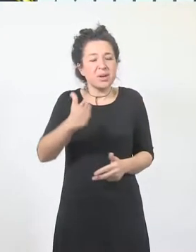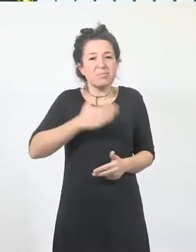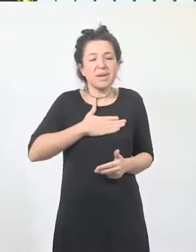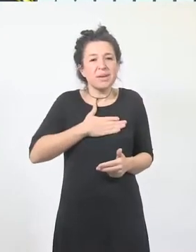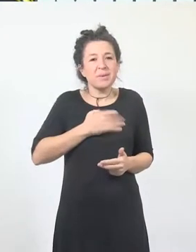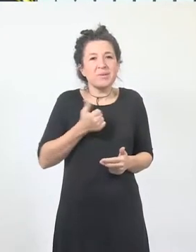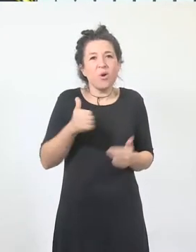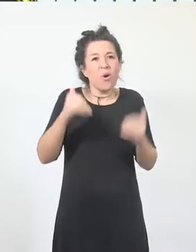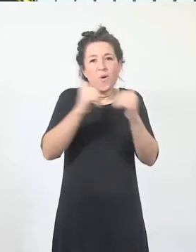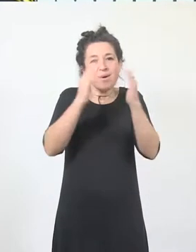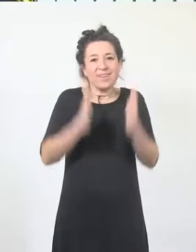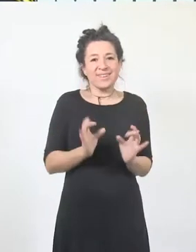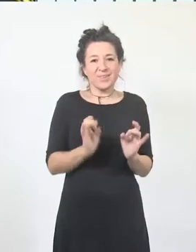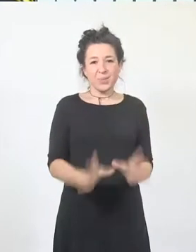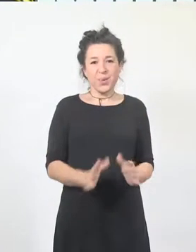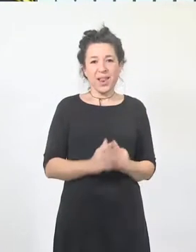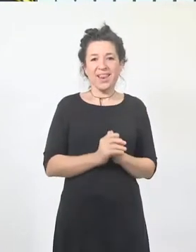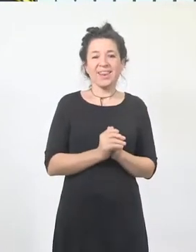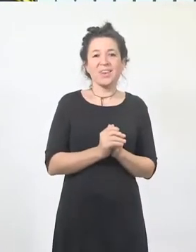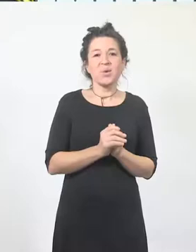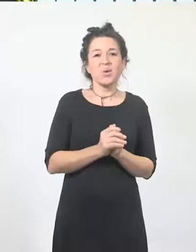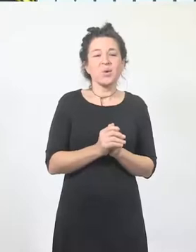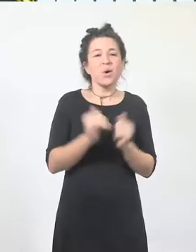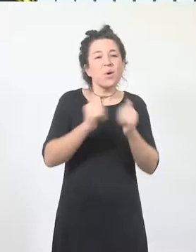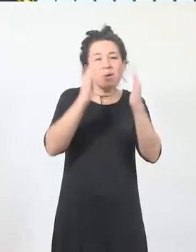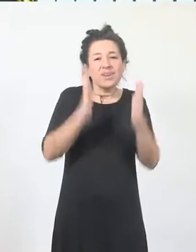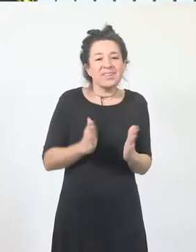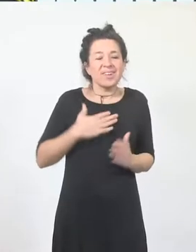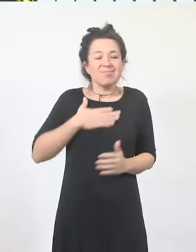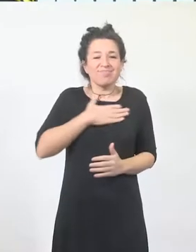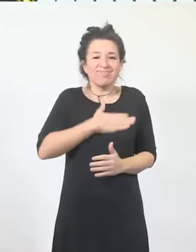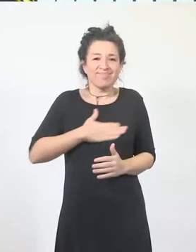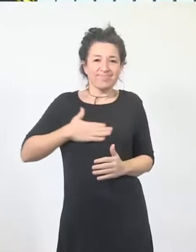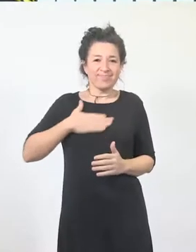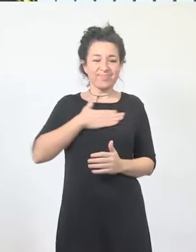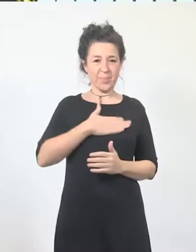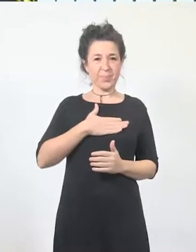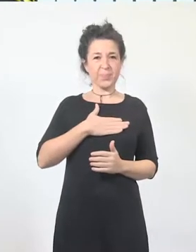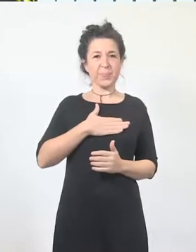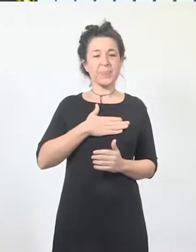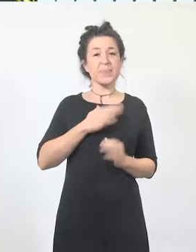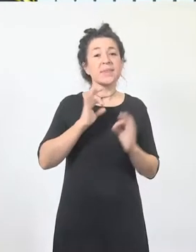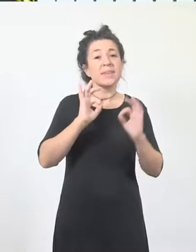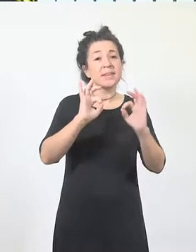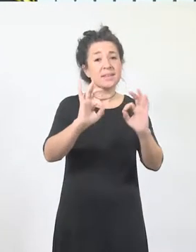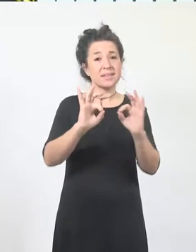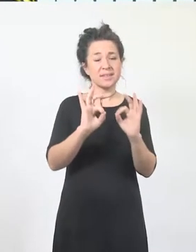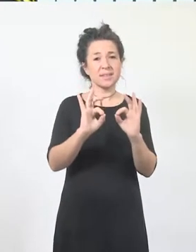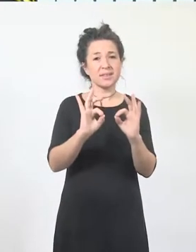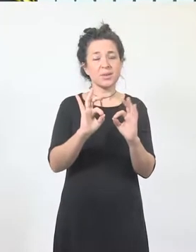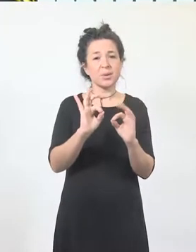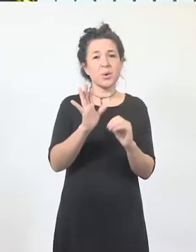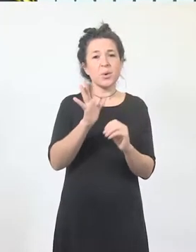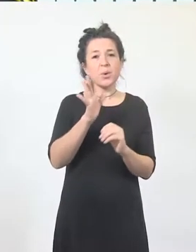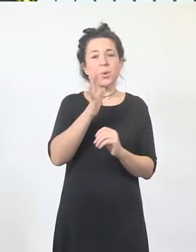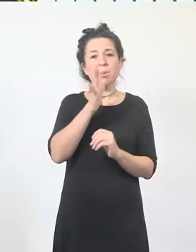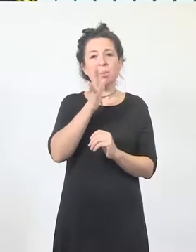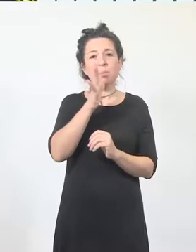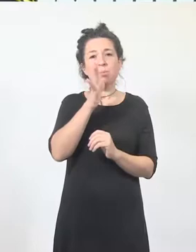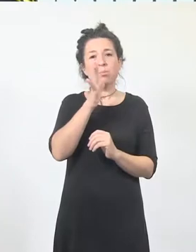sido un hogar, un lugar acogedor, sobre todo